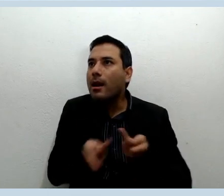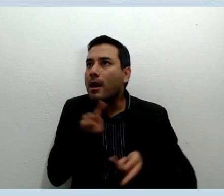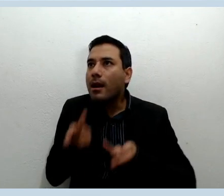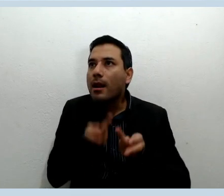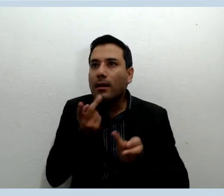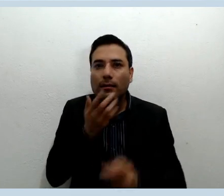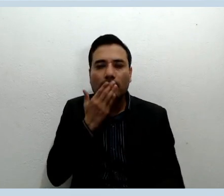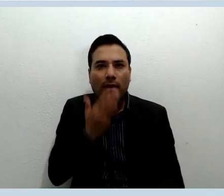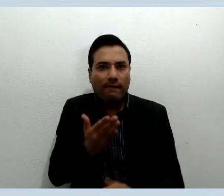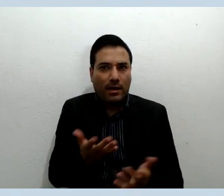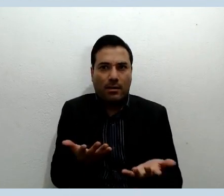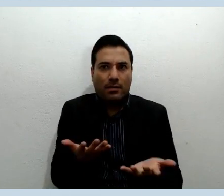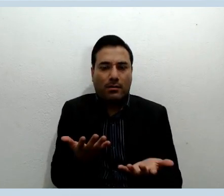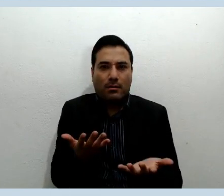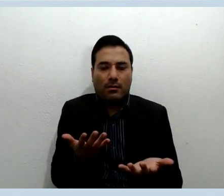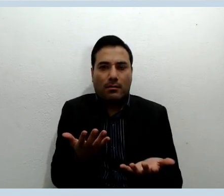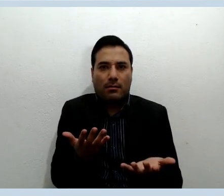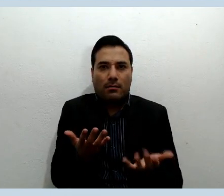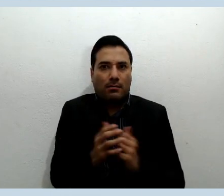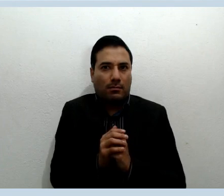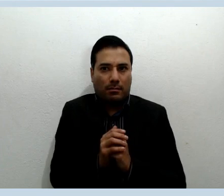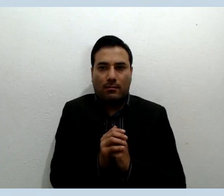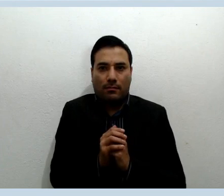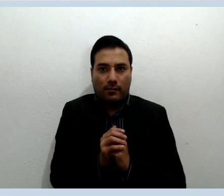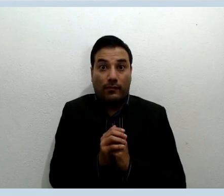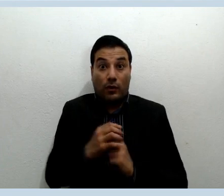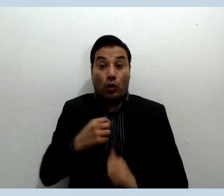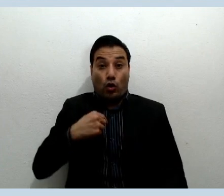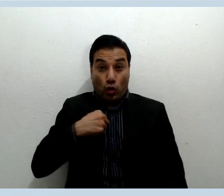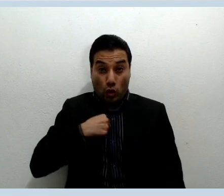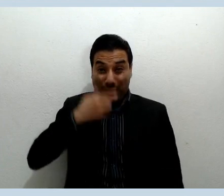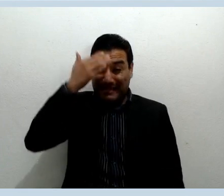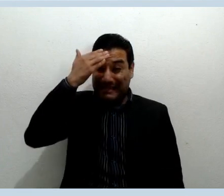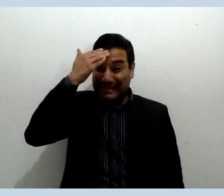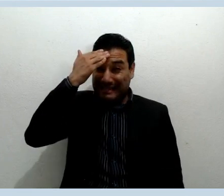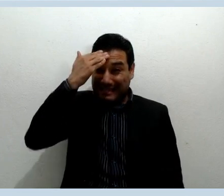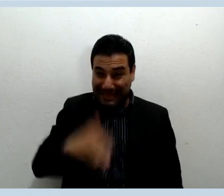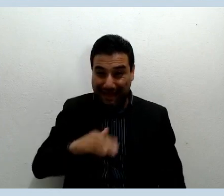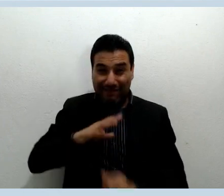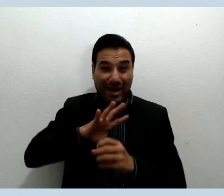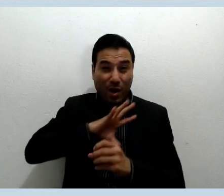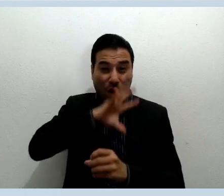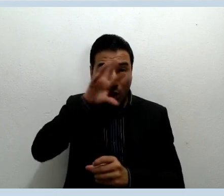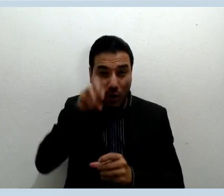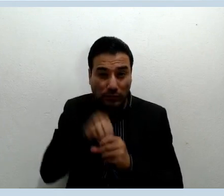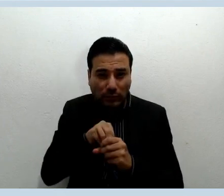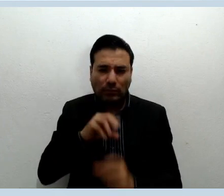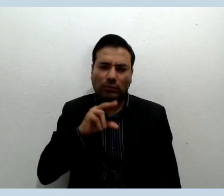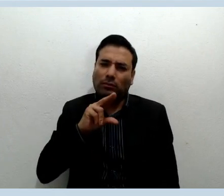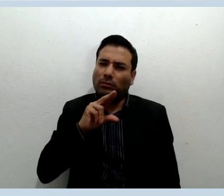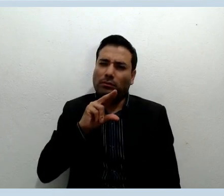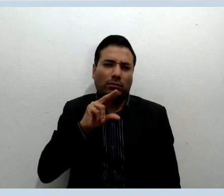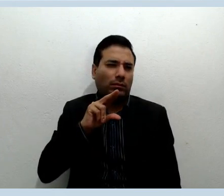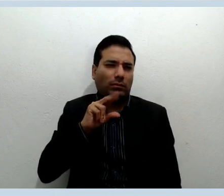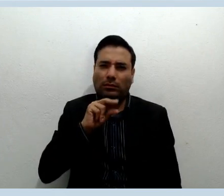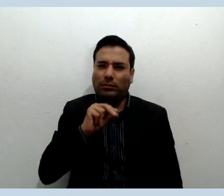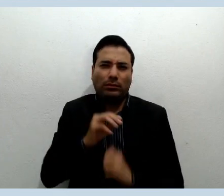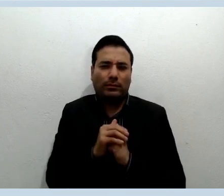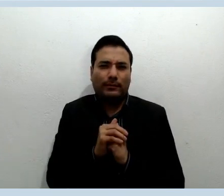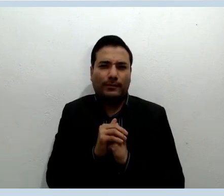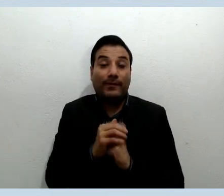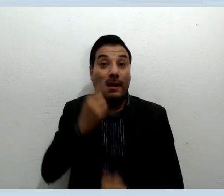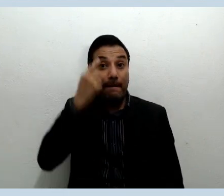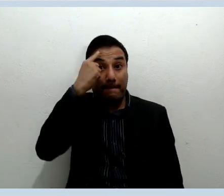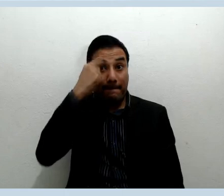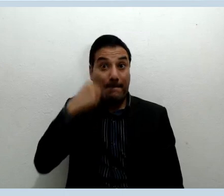una persona que no tiene todas las respuestas Pero bueno Y creo que para mí apuntes